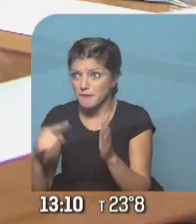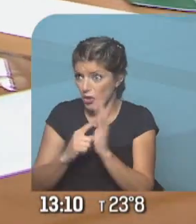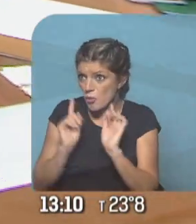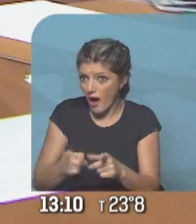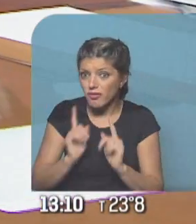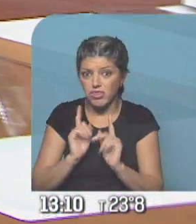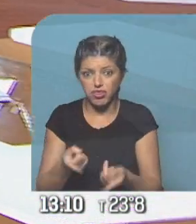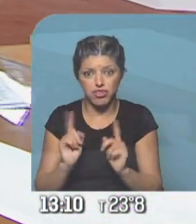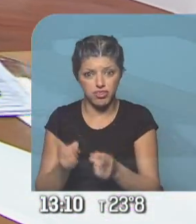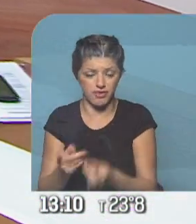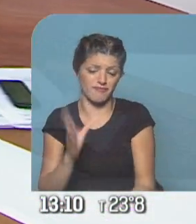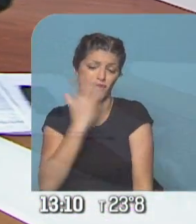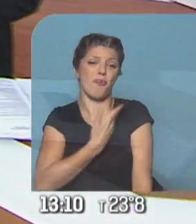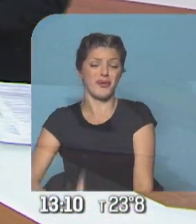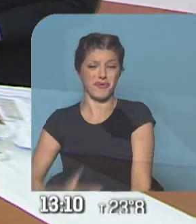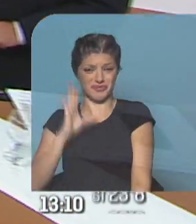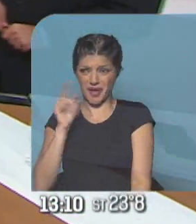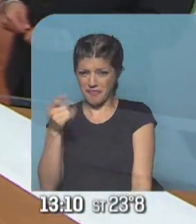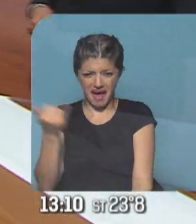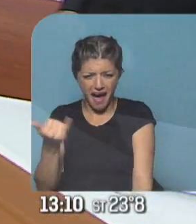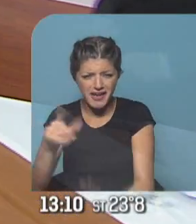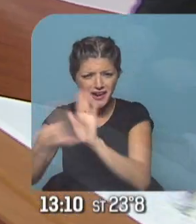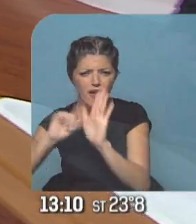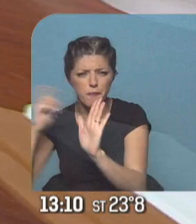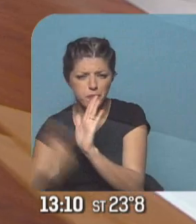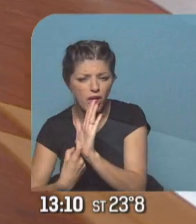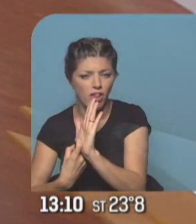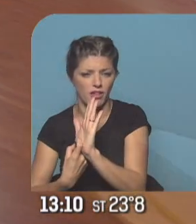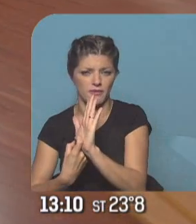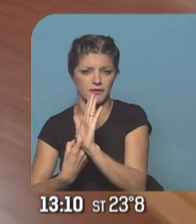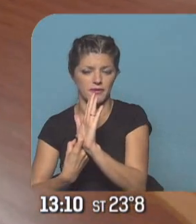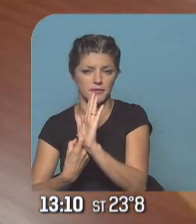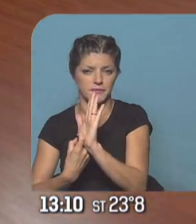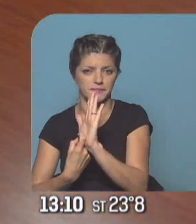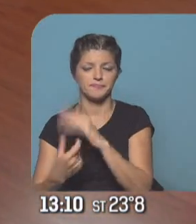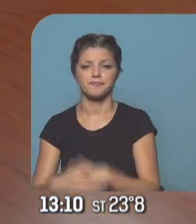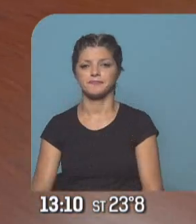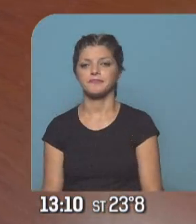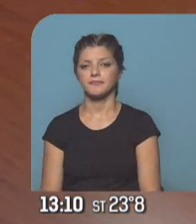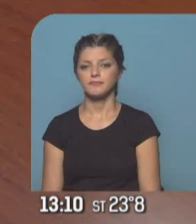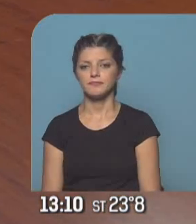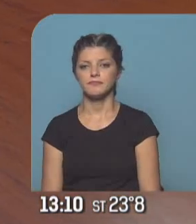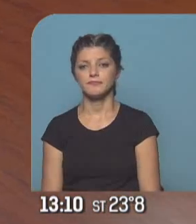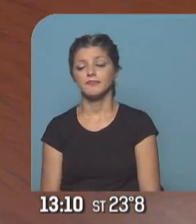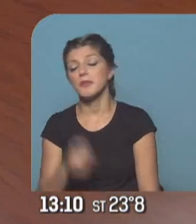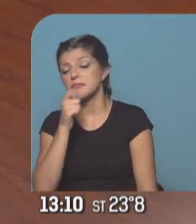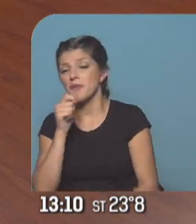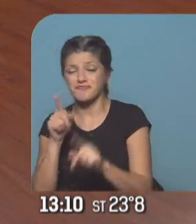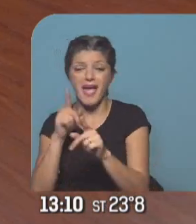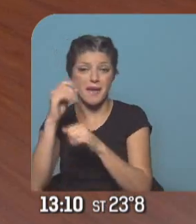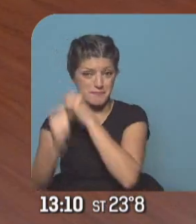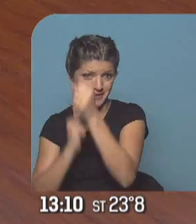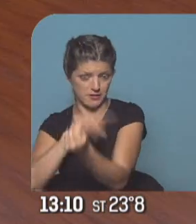existe, o sea, que el gobierno sabe que existe, y que detrás de eso, supuestamente bajo garimpeiros ilegales, hay empresas,